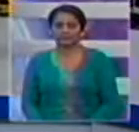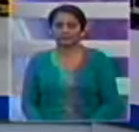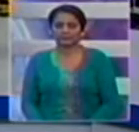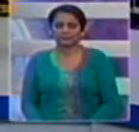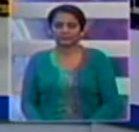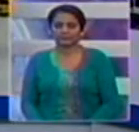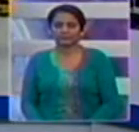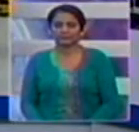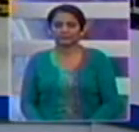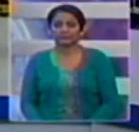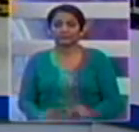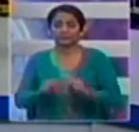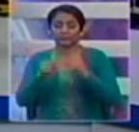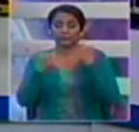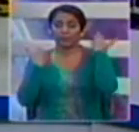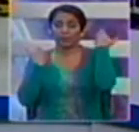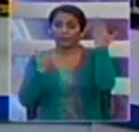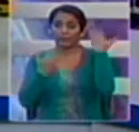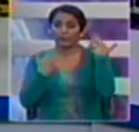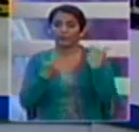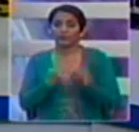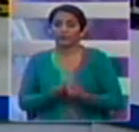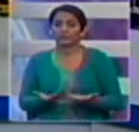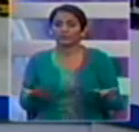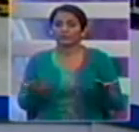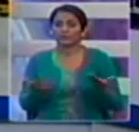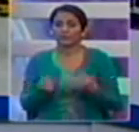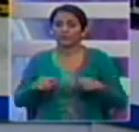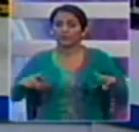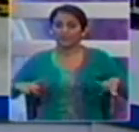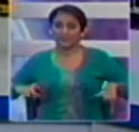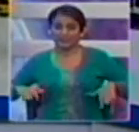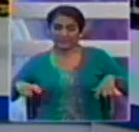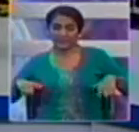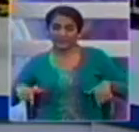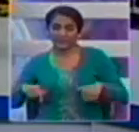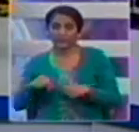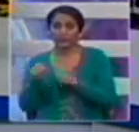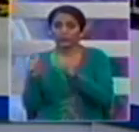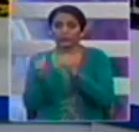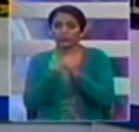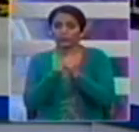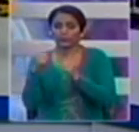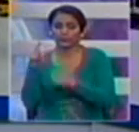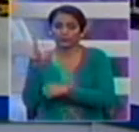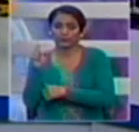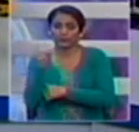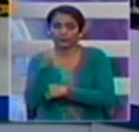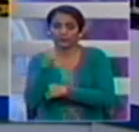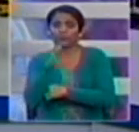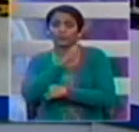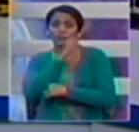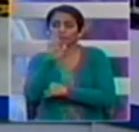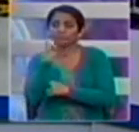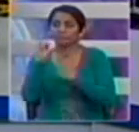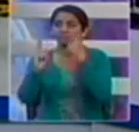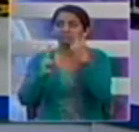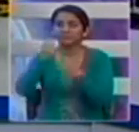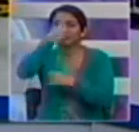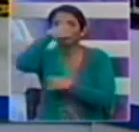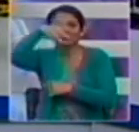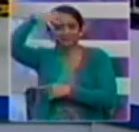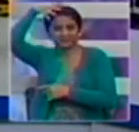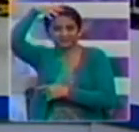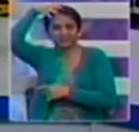El binomio presidencial por el movimiento Alianza País, Lenín Moreno y Jorge Glass, estuvo en la provincia de Santo Domingo de los Áchilas para cumplir con